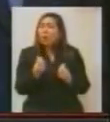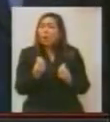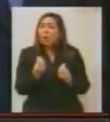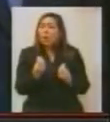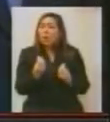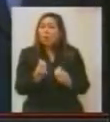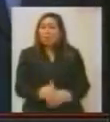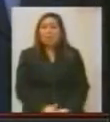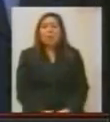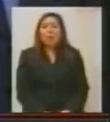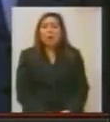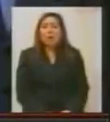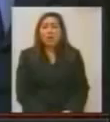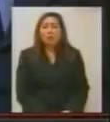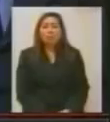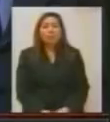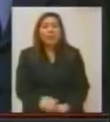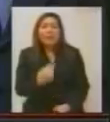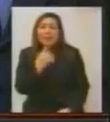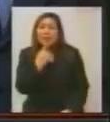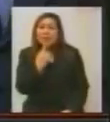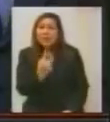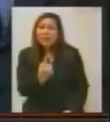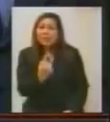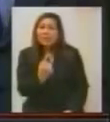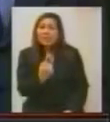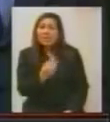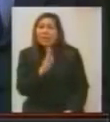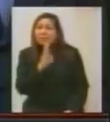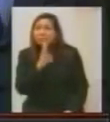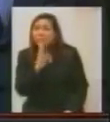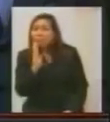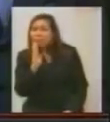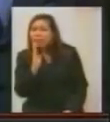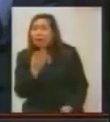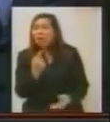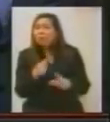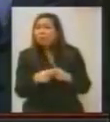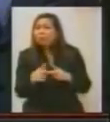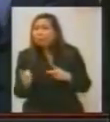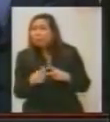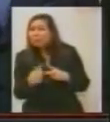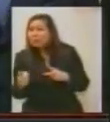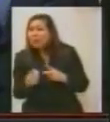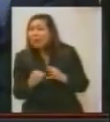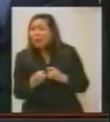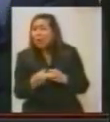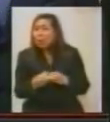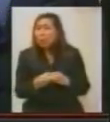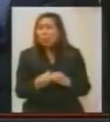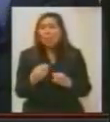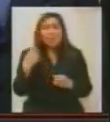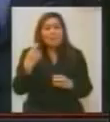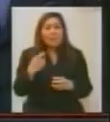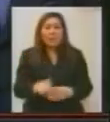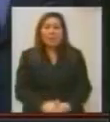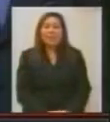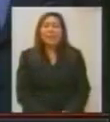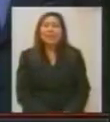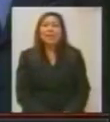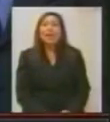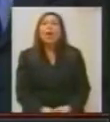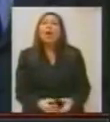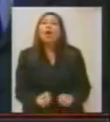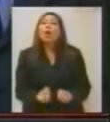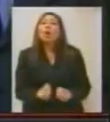ver la bancada? Se señala de que hay rumores, ¿no?, de nuevas fugas dentro al interior de la bancada nacionalista.